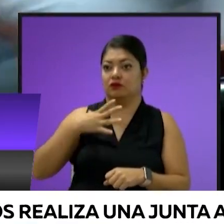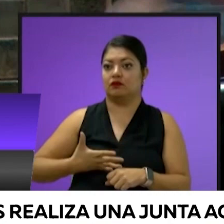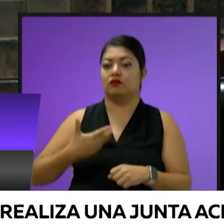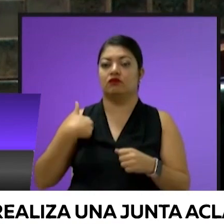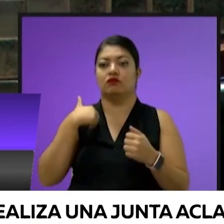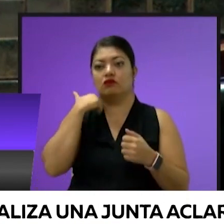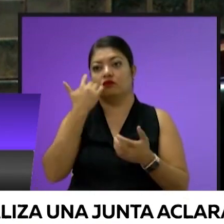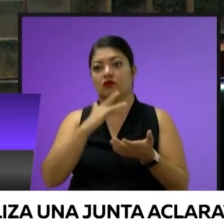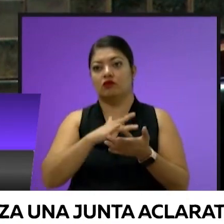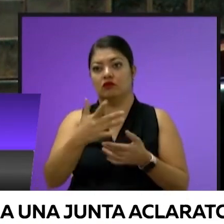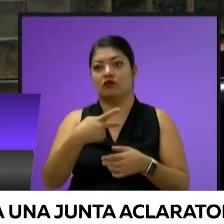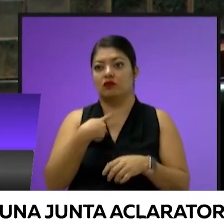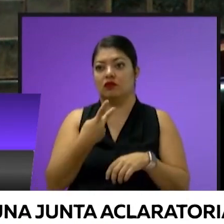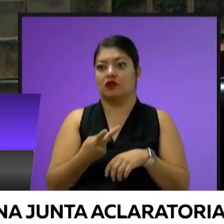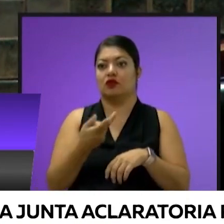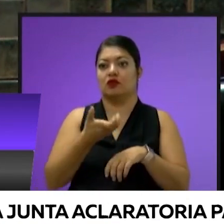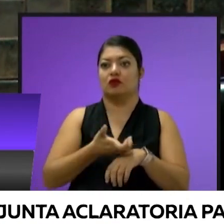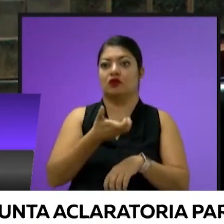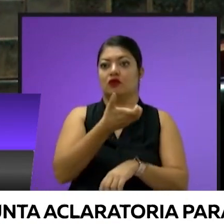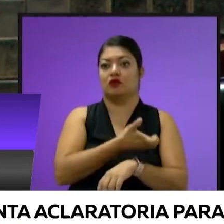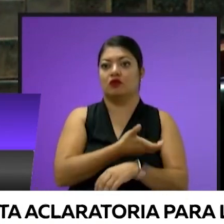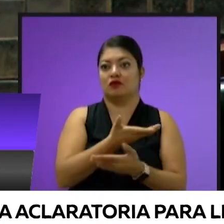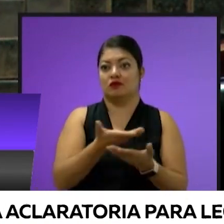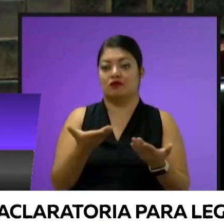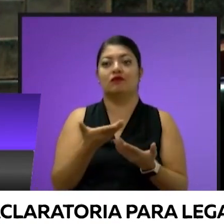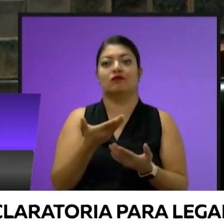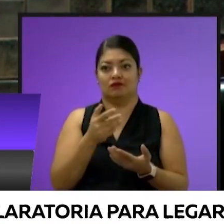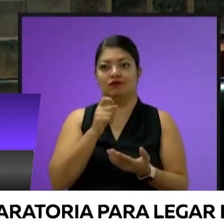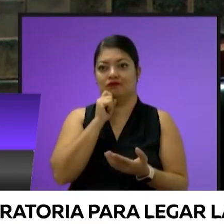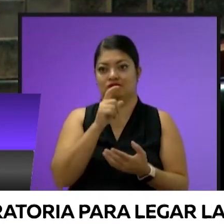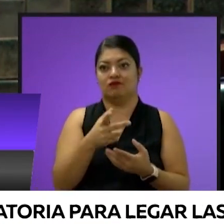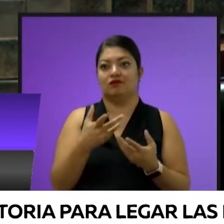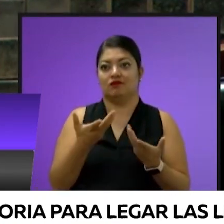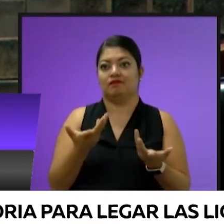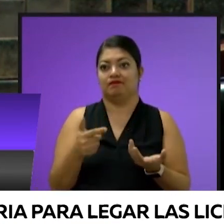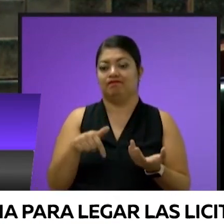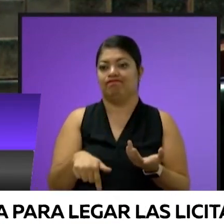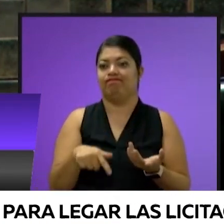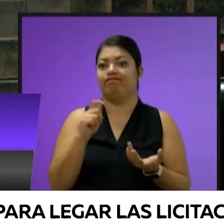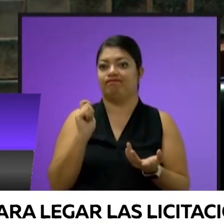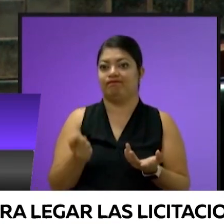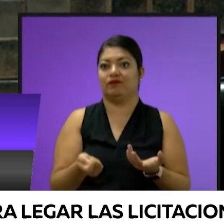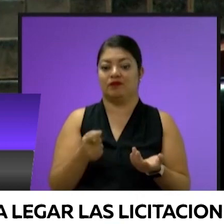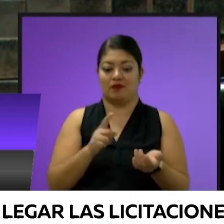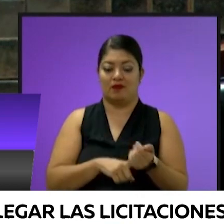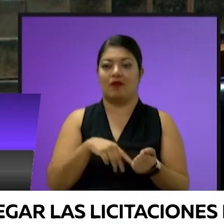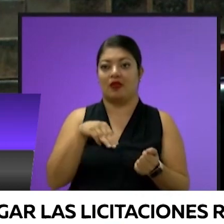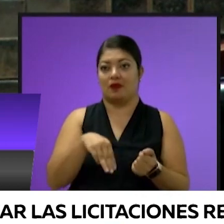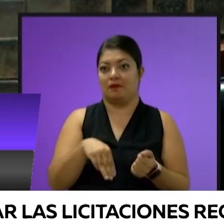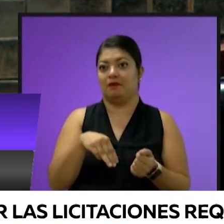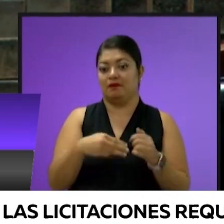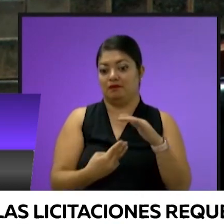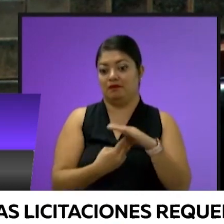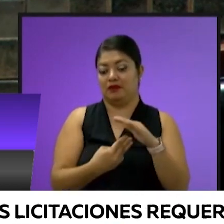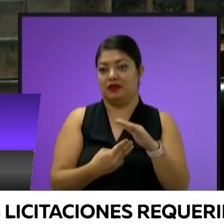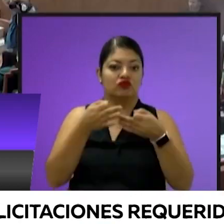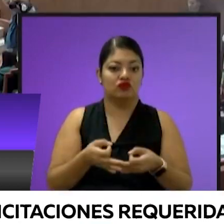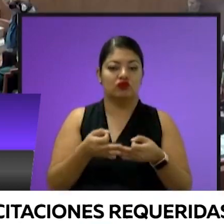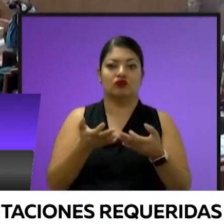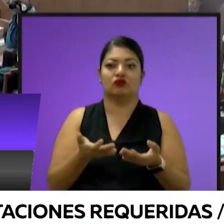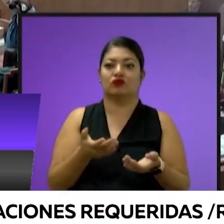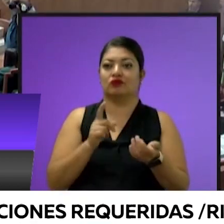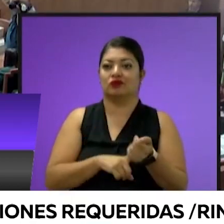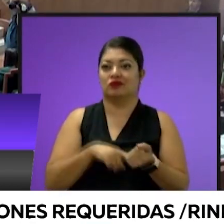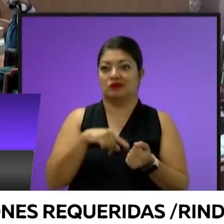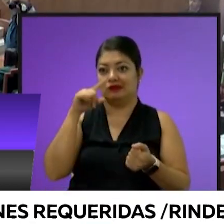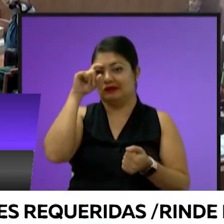Estado cambió de sede en una de ellas, ya que se realizó sesión solemne el día 8 de abril en el municipio de Tecolutlán, Jalisco. Fueron aprobadas